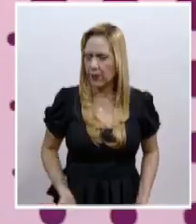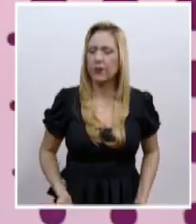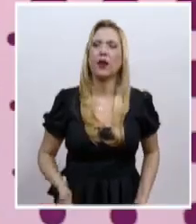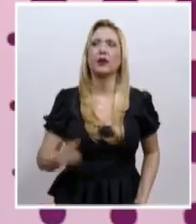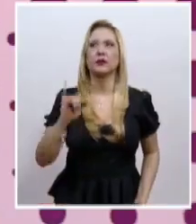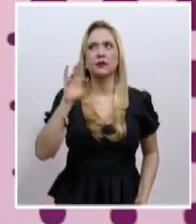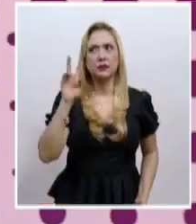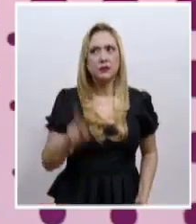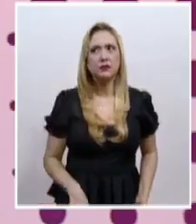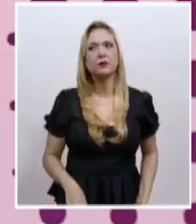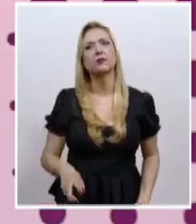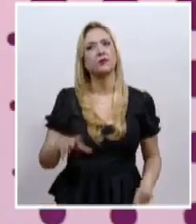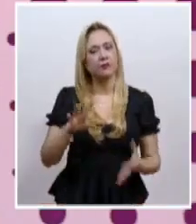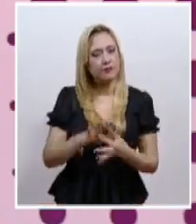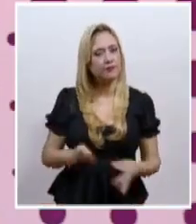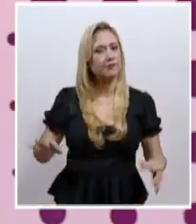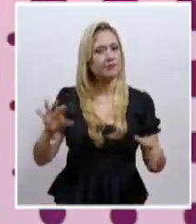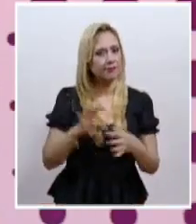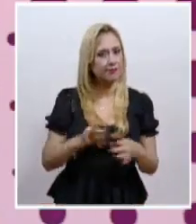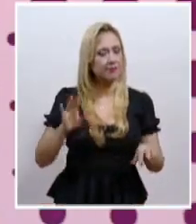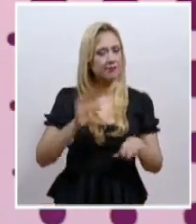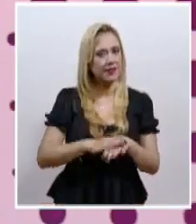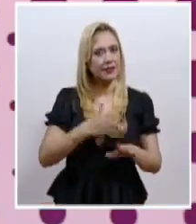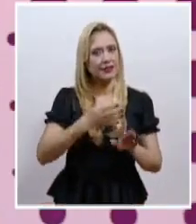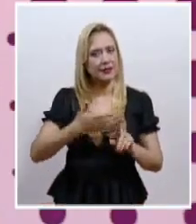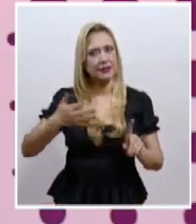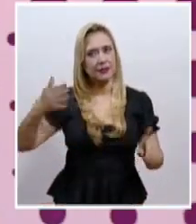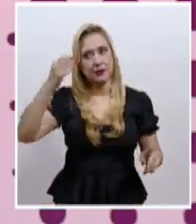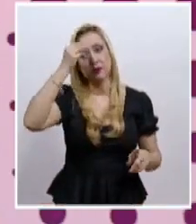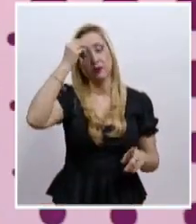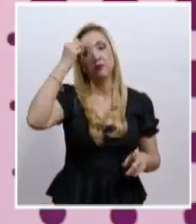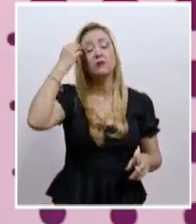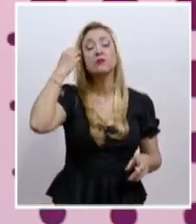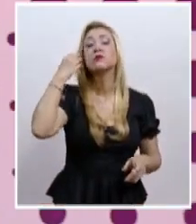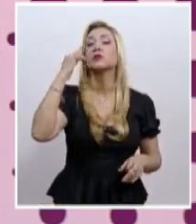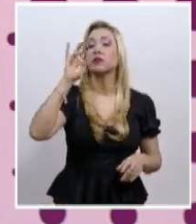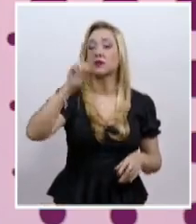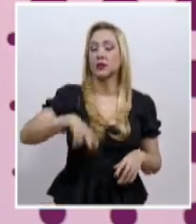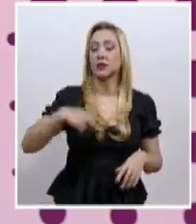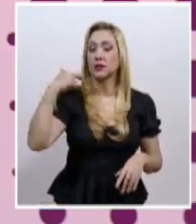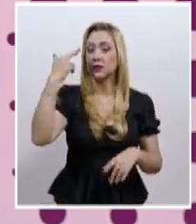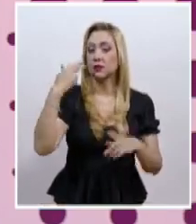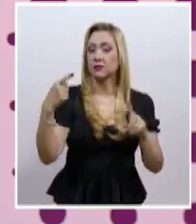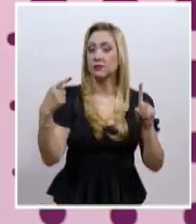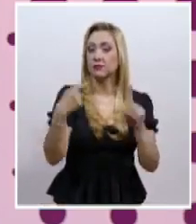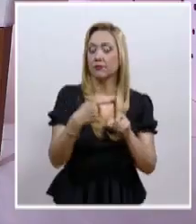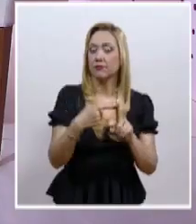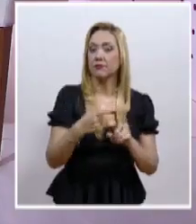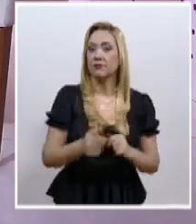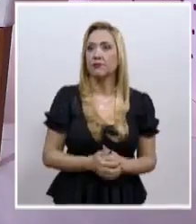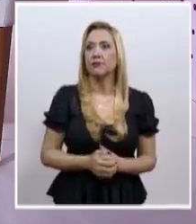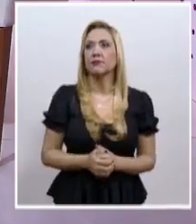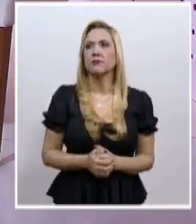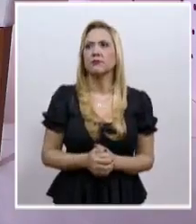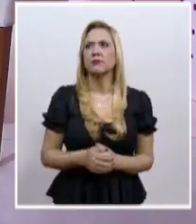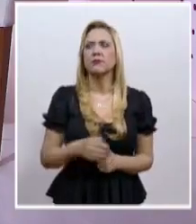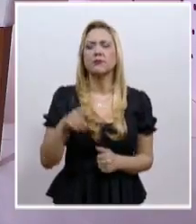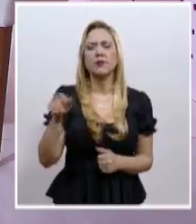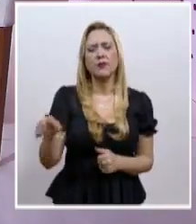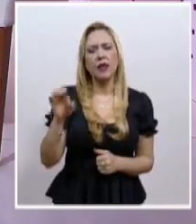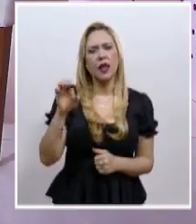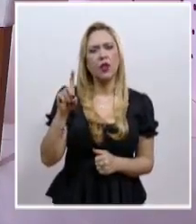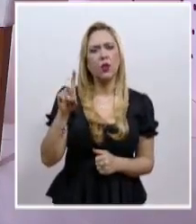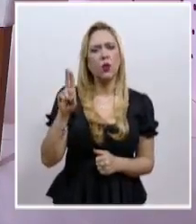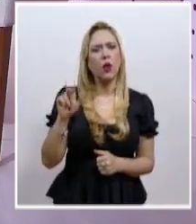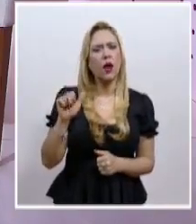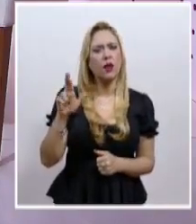de la distribución seguiremos ahondando a lo largo del programa porque creo que es una de las piezas claves en la ecuación. Eduardo, también